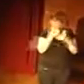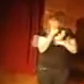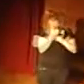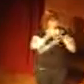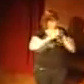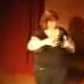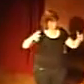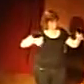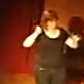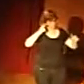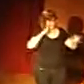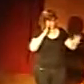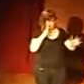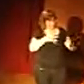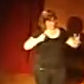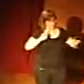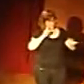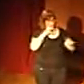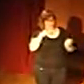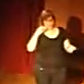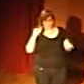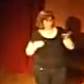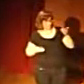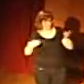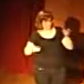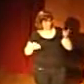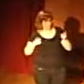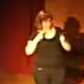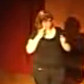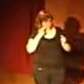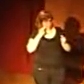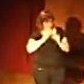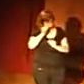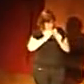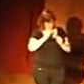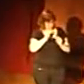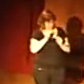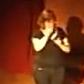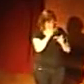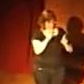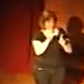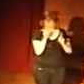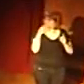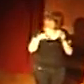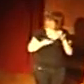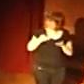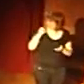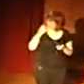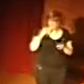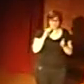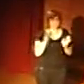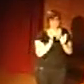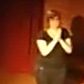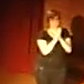más monumentales compararlas con la el tamaño de las figuras humanas es decir San Juan de Los Reyes